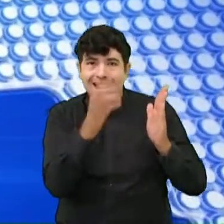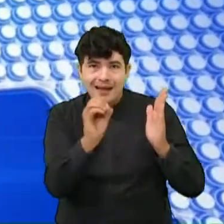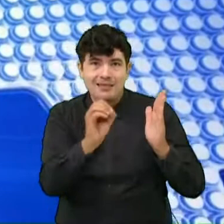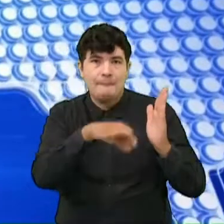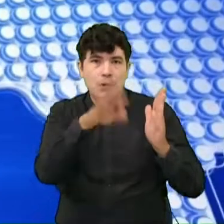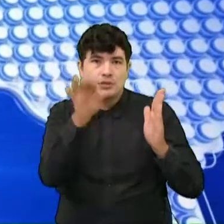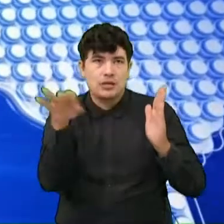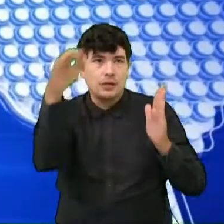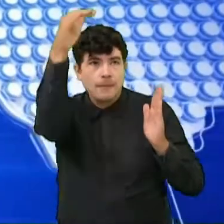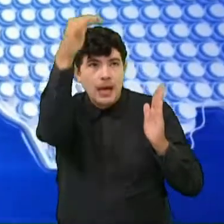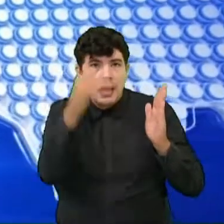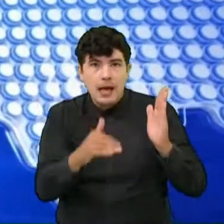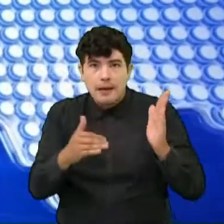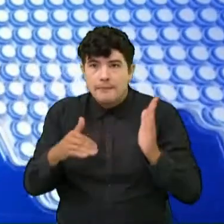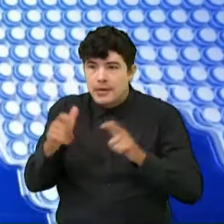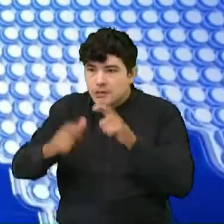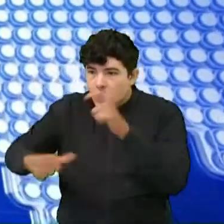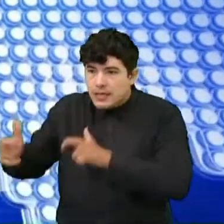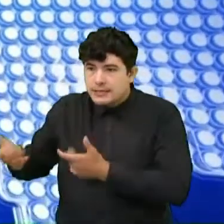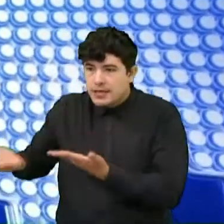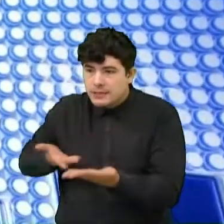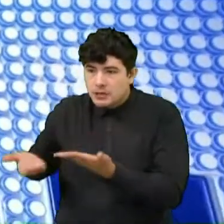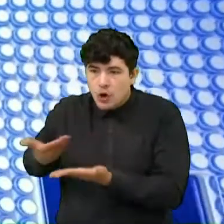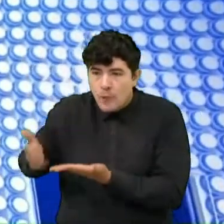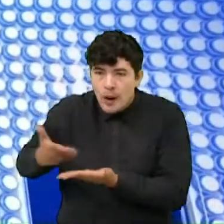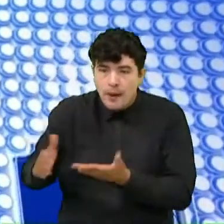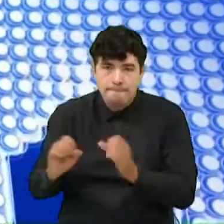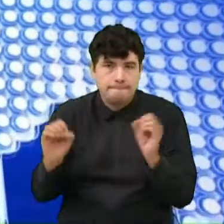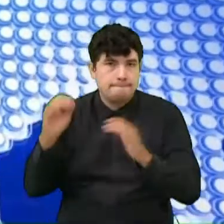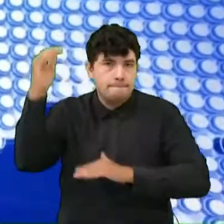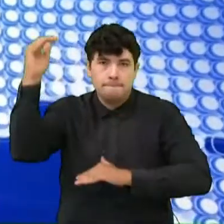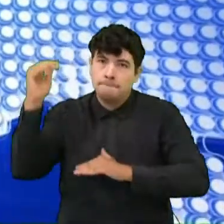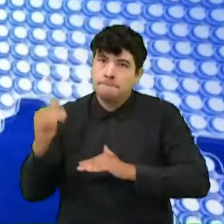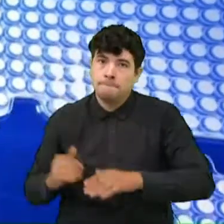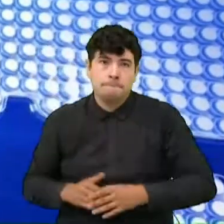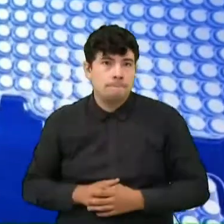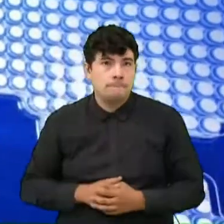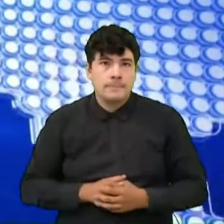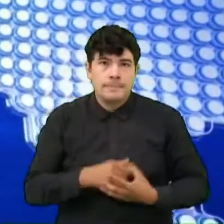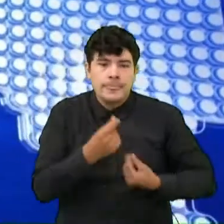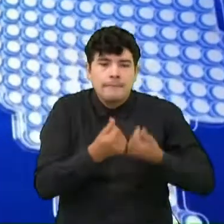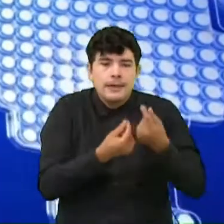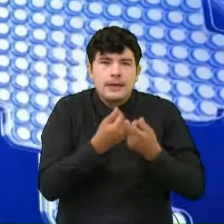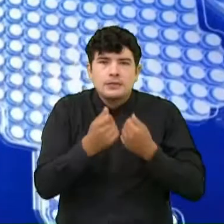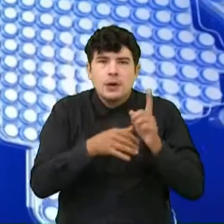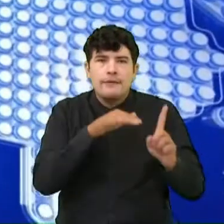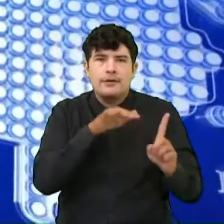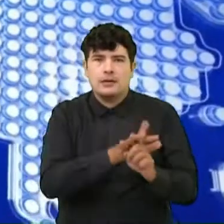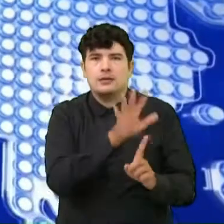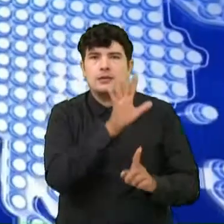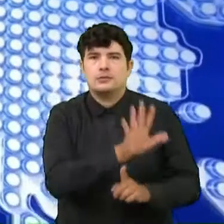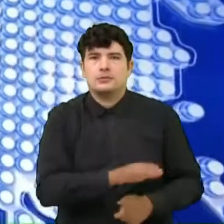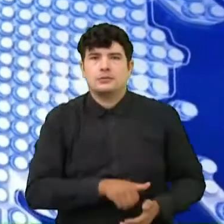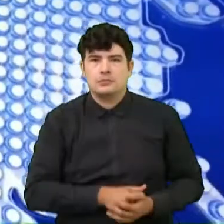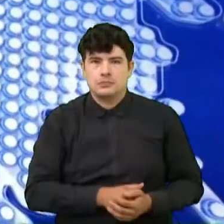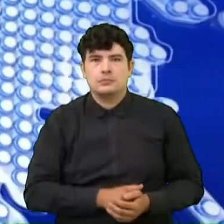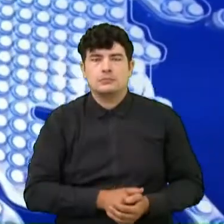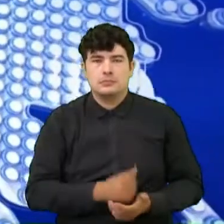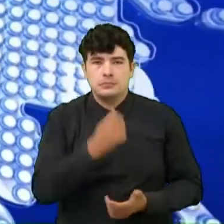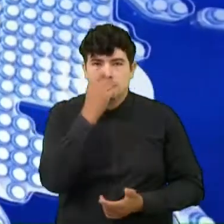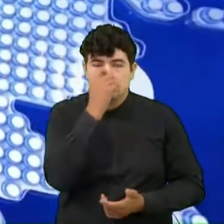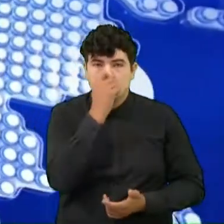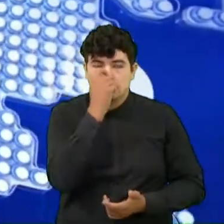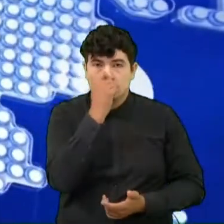se ha reducido los precios van a afectar mucho a lo que tiene que ver el